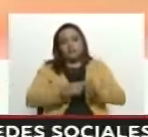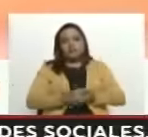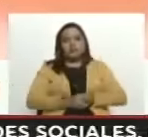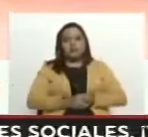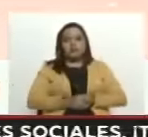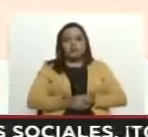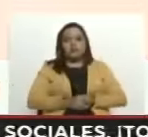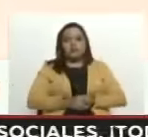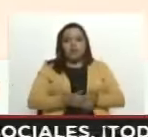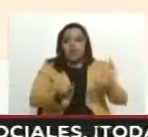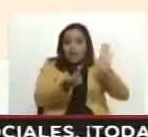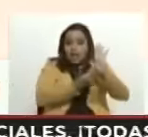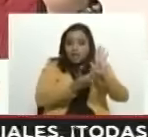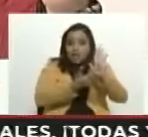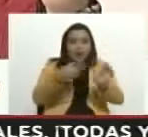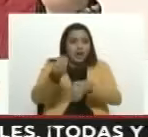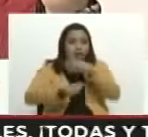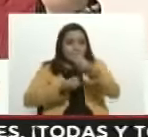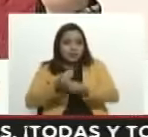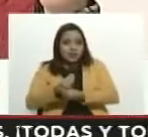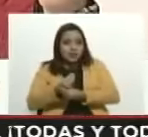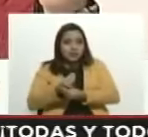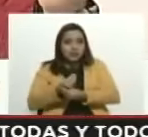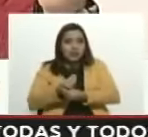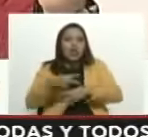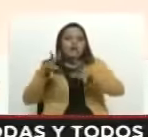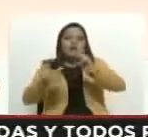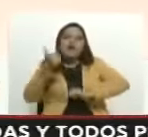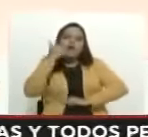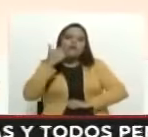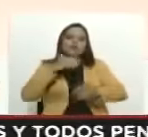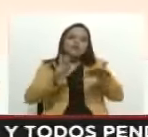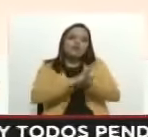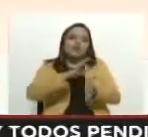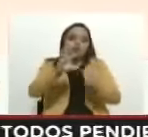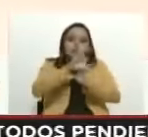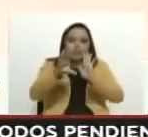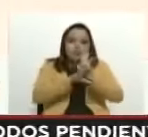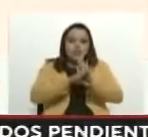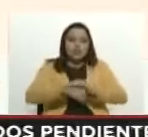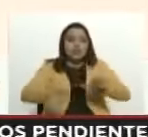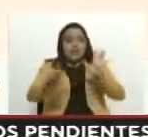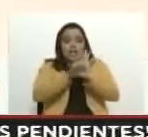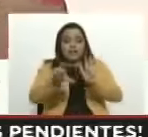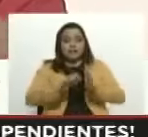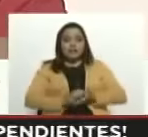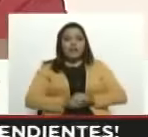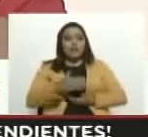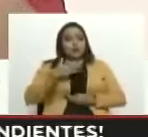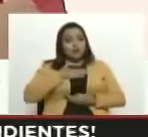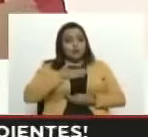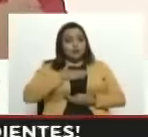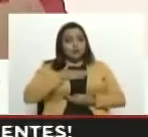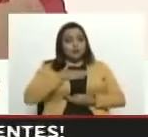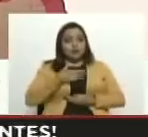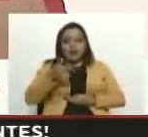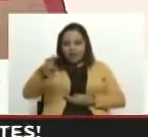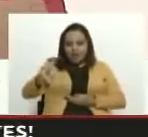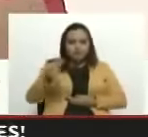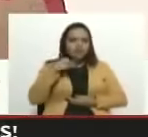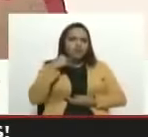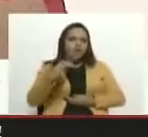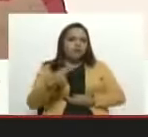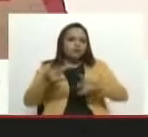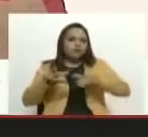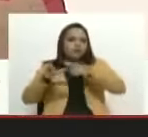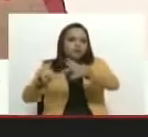esto inclusive que están haciendo es una nueva violación a la Constitución y a las leyes. Por eso yo, este material está a la orden de